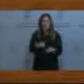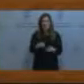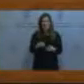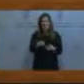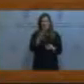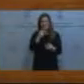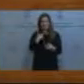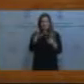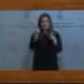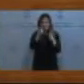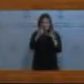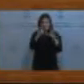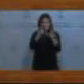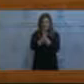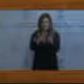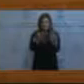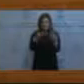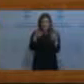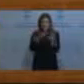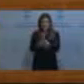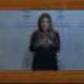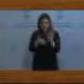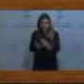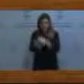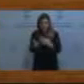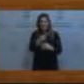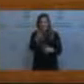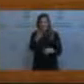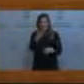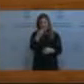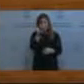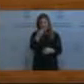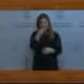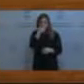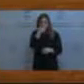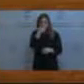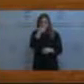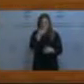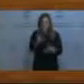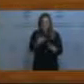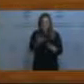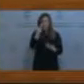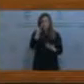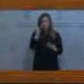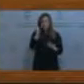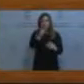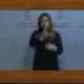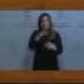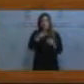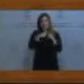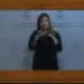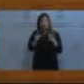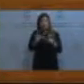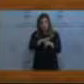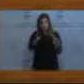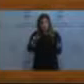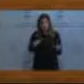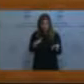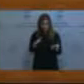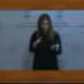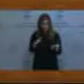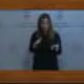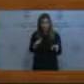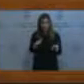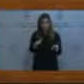tratado de explicarles aquí hoy es el interés a la mayor parte de los asturianos, a la inmensa mayoría de